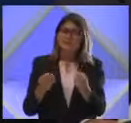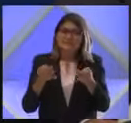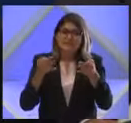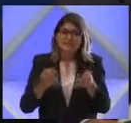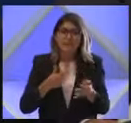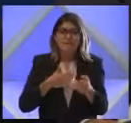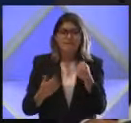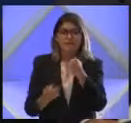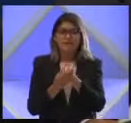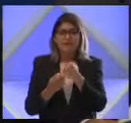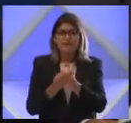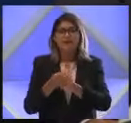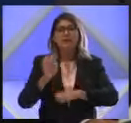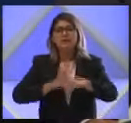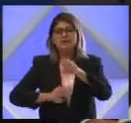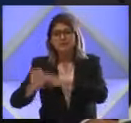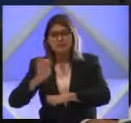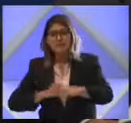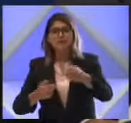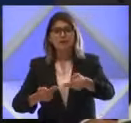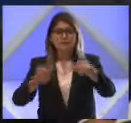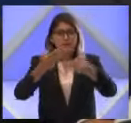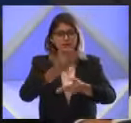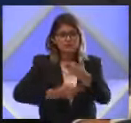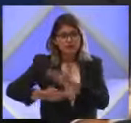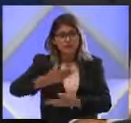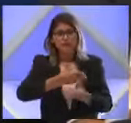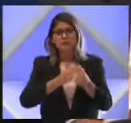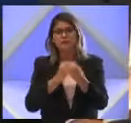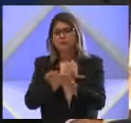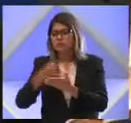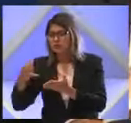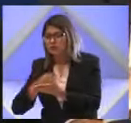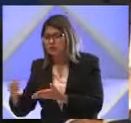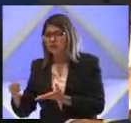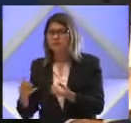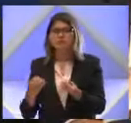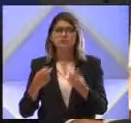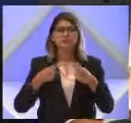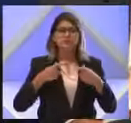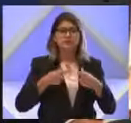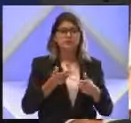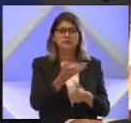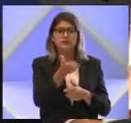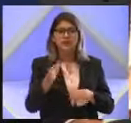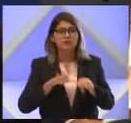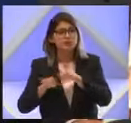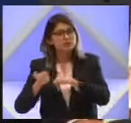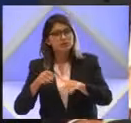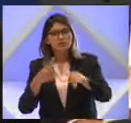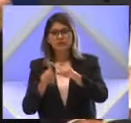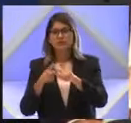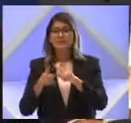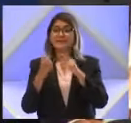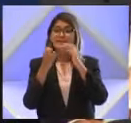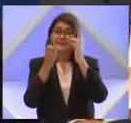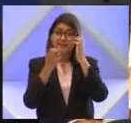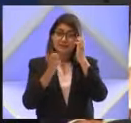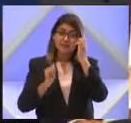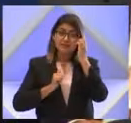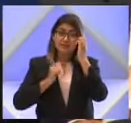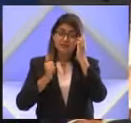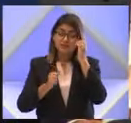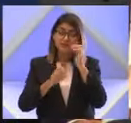las empresas en los negocios en los agricultores en los campesinos etcétera etcétera ya se ha dicho de la